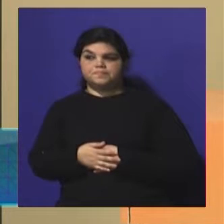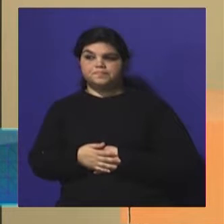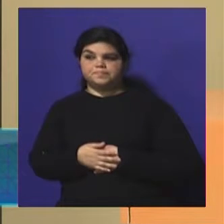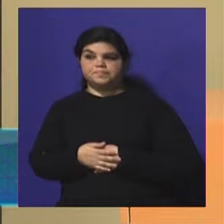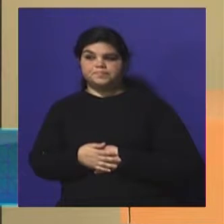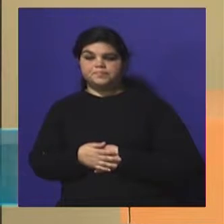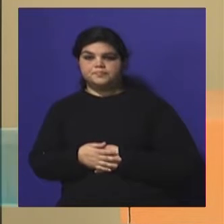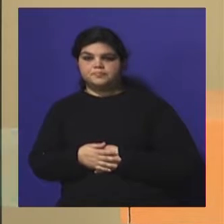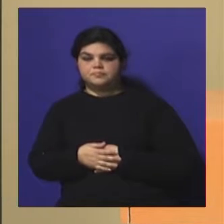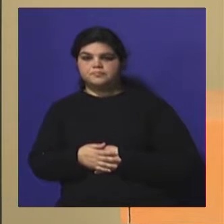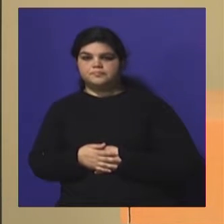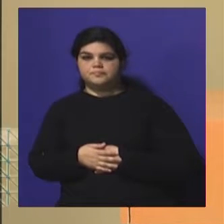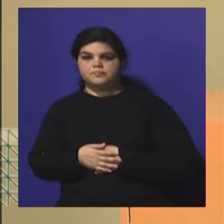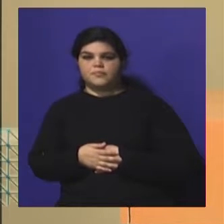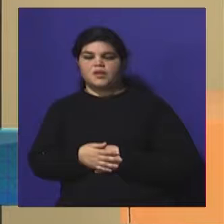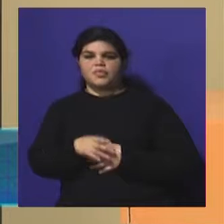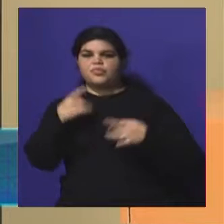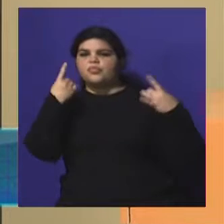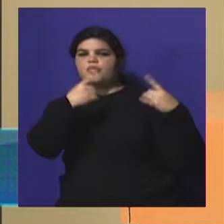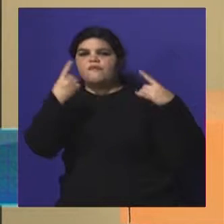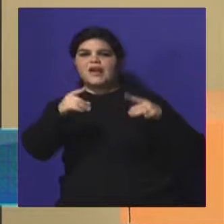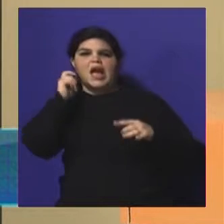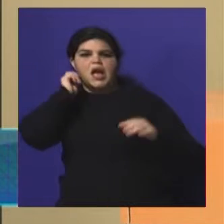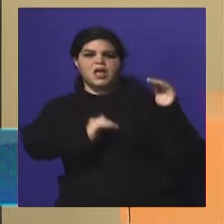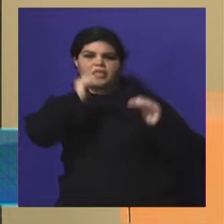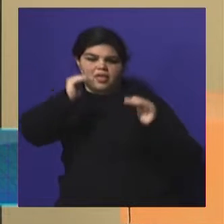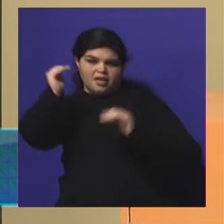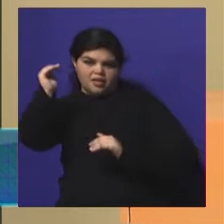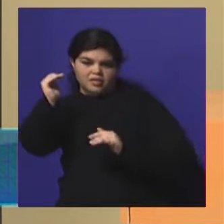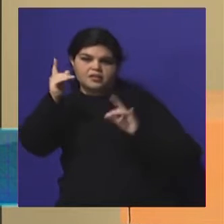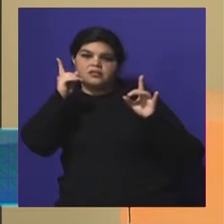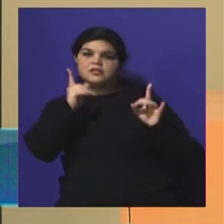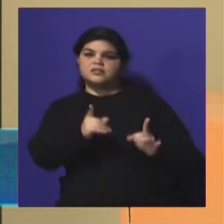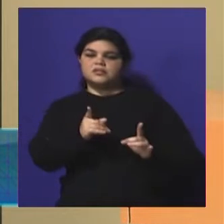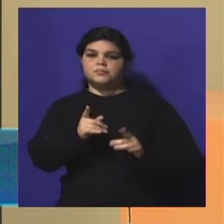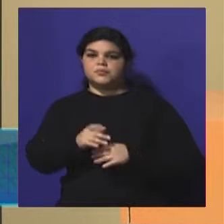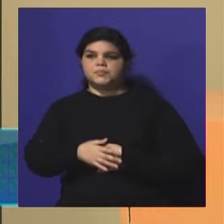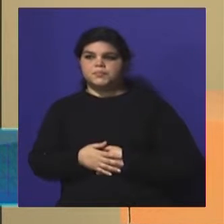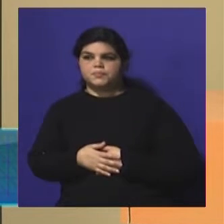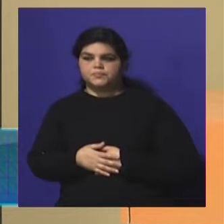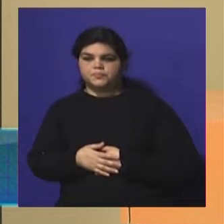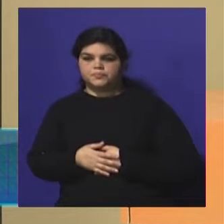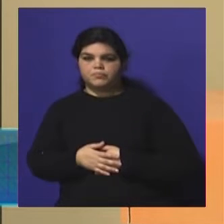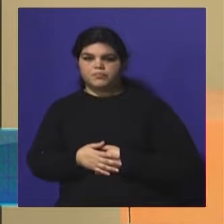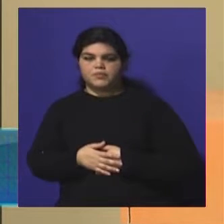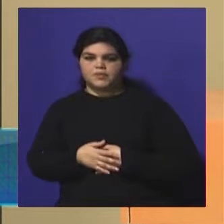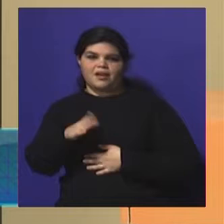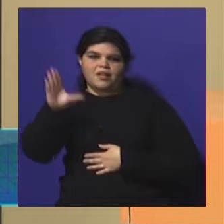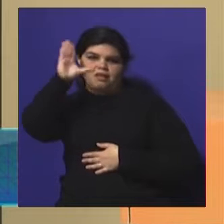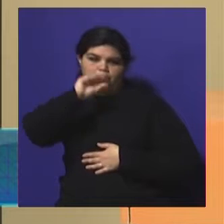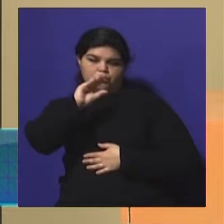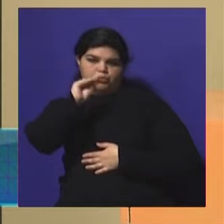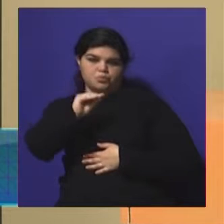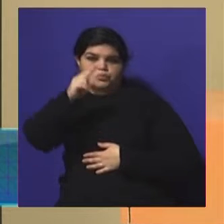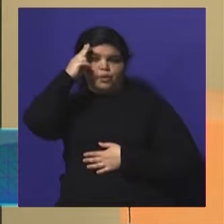la diferencia de generaciones en un momento dado, sobre todo en la vigilia del